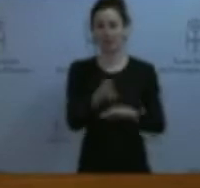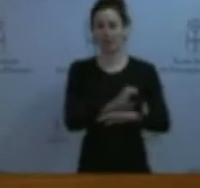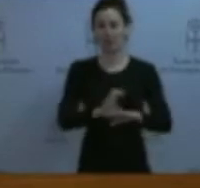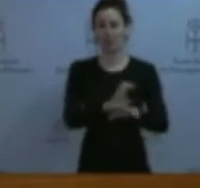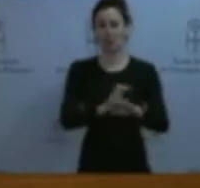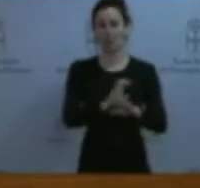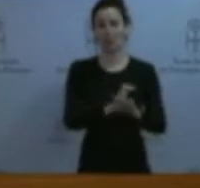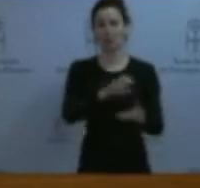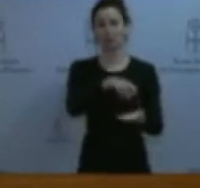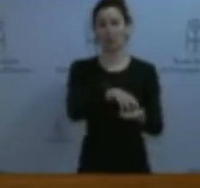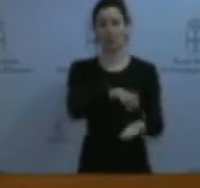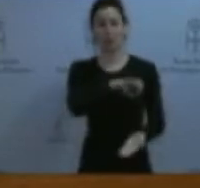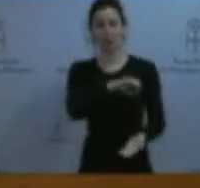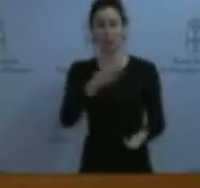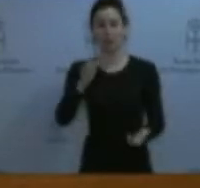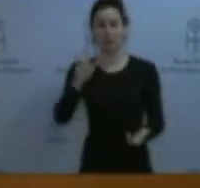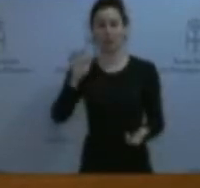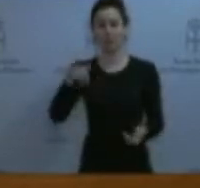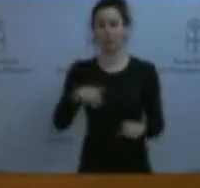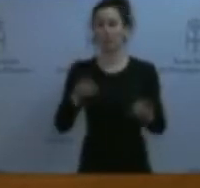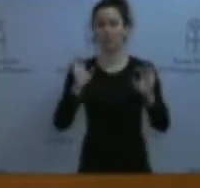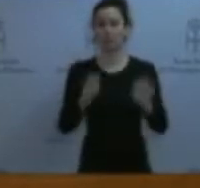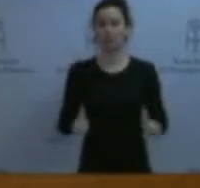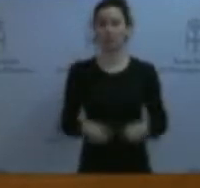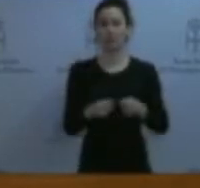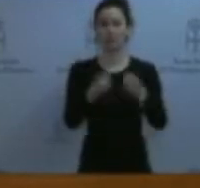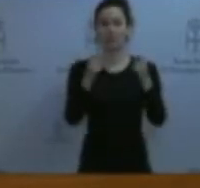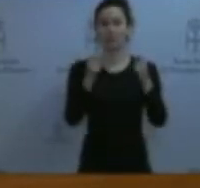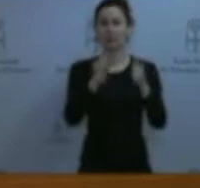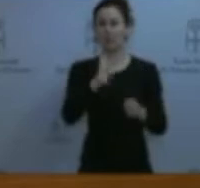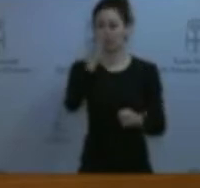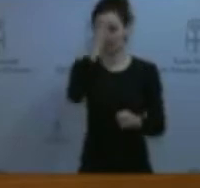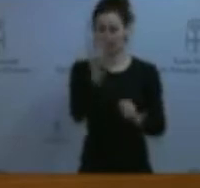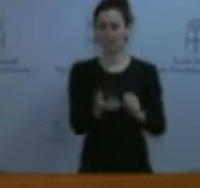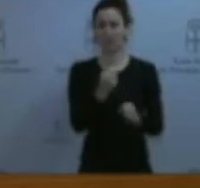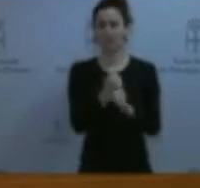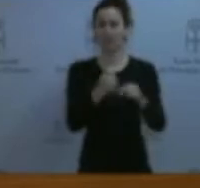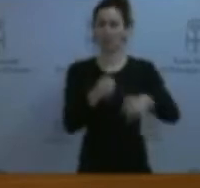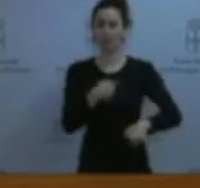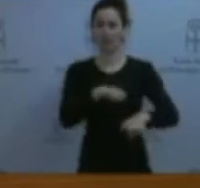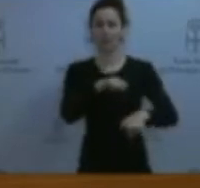doña Belén Fernández. Destrucción de los principales nichos de empleo que quedan en este país.